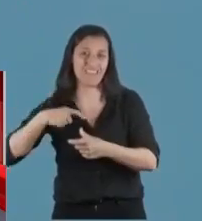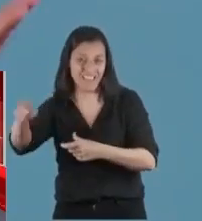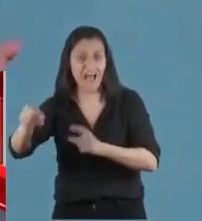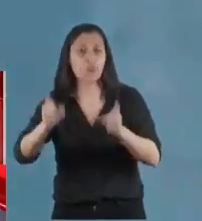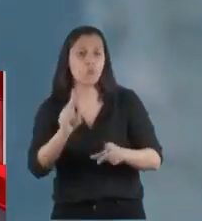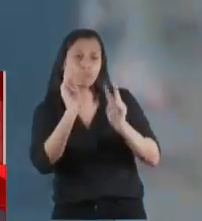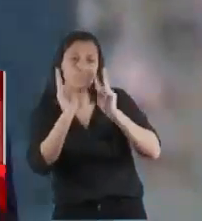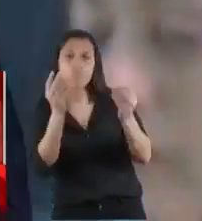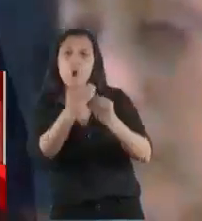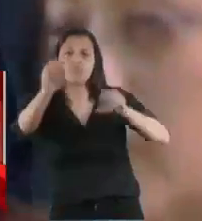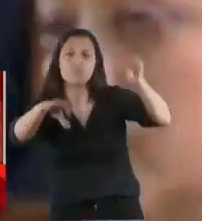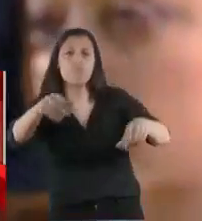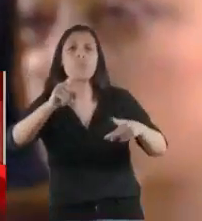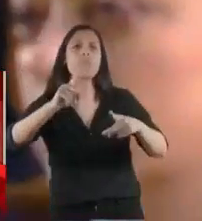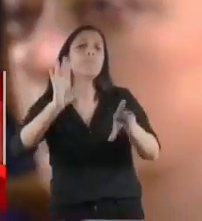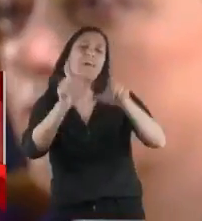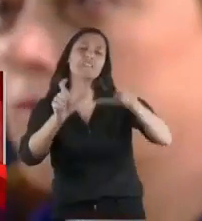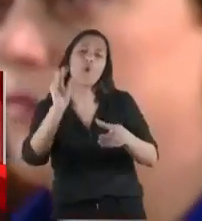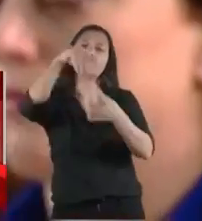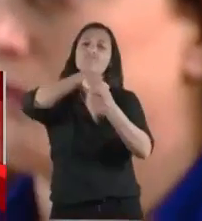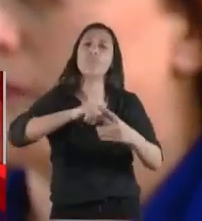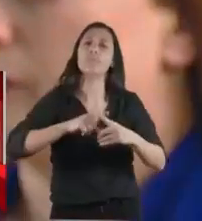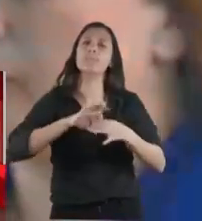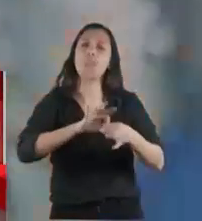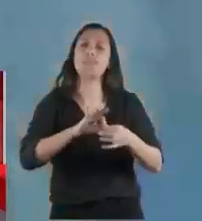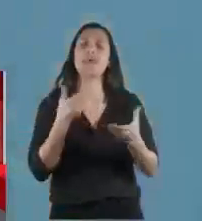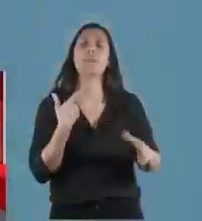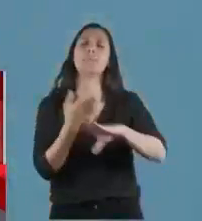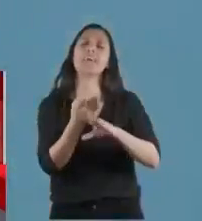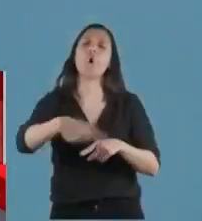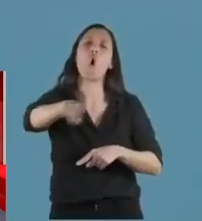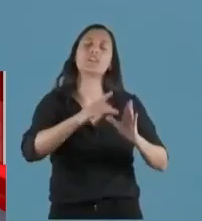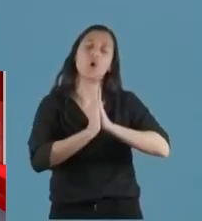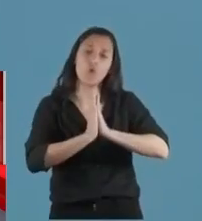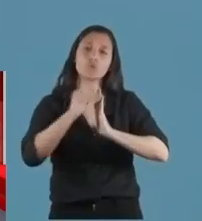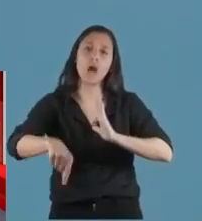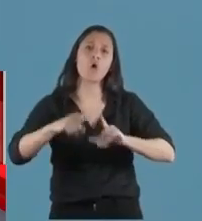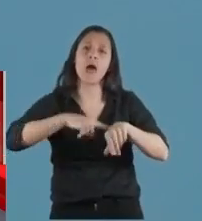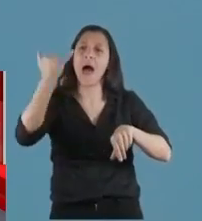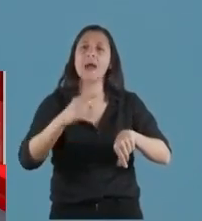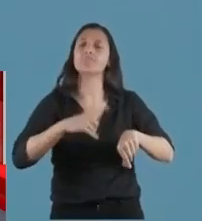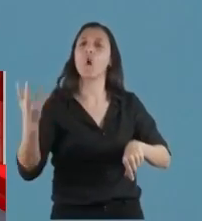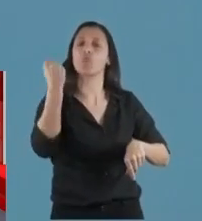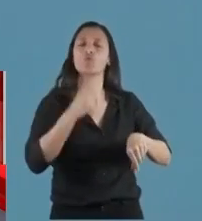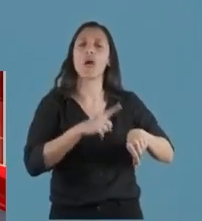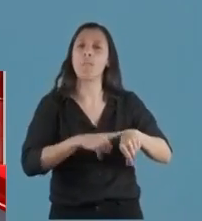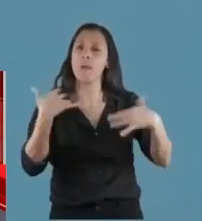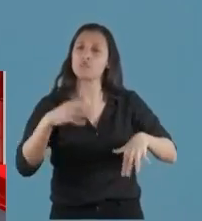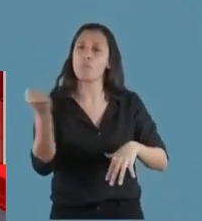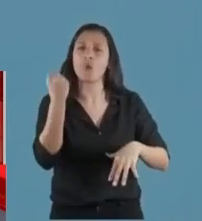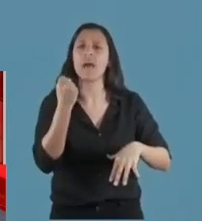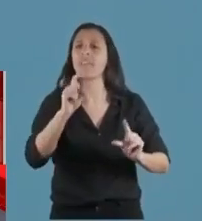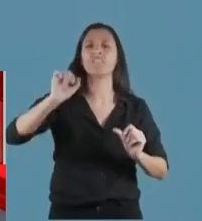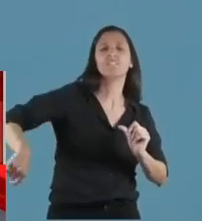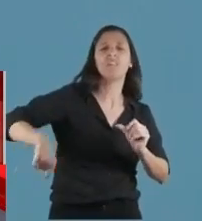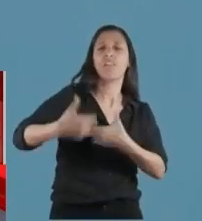mucha gente de la política. A todos les pido que tenemos una gran oportunidad como país, no la dejemos pasar